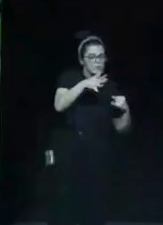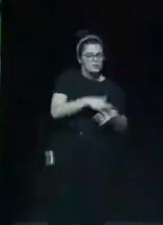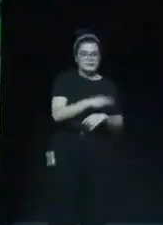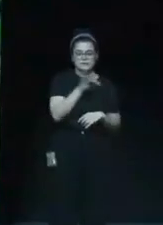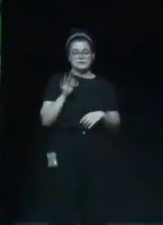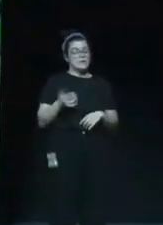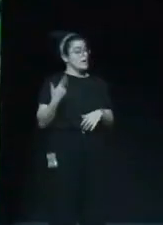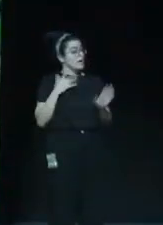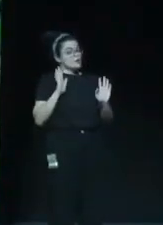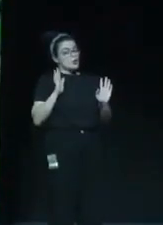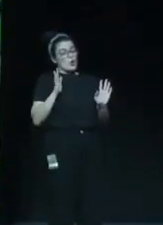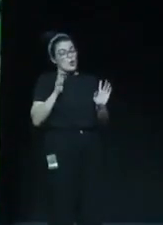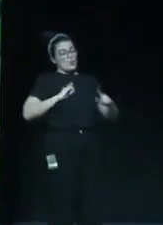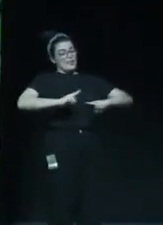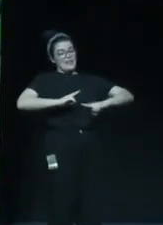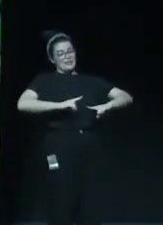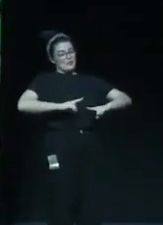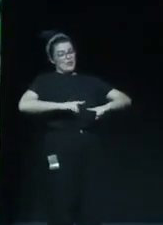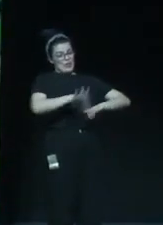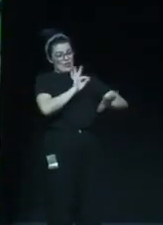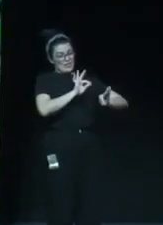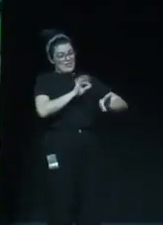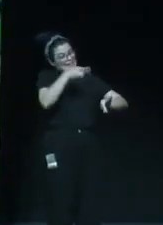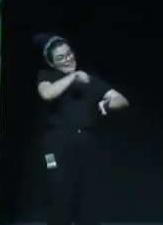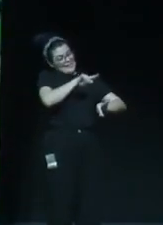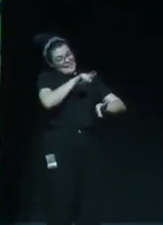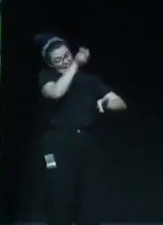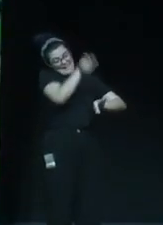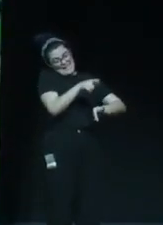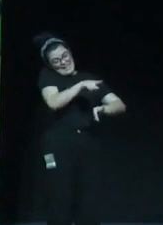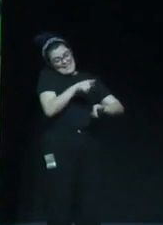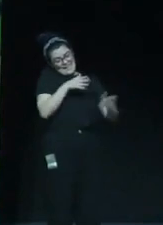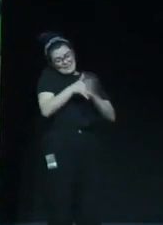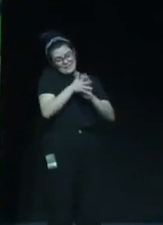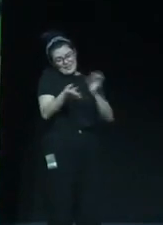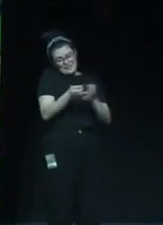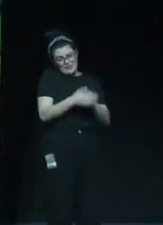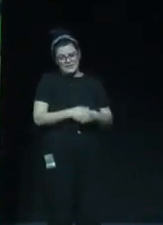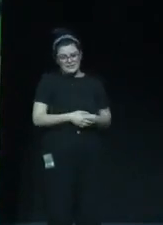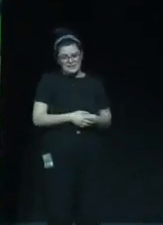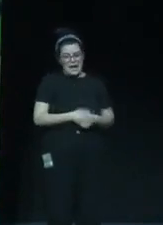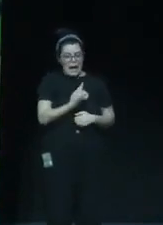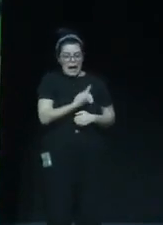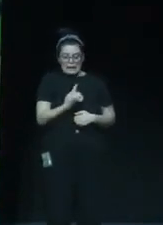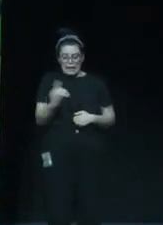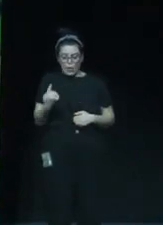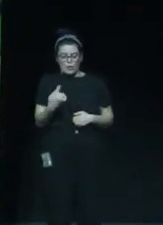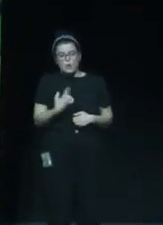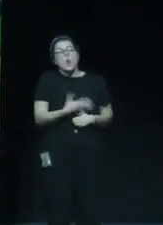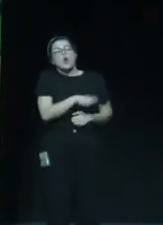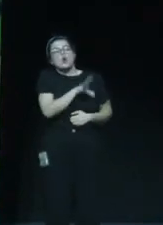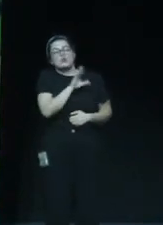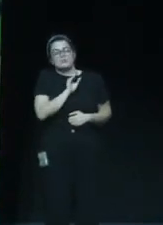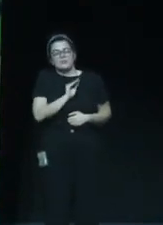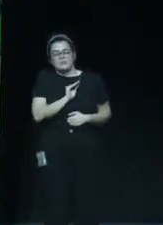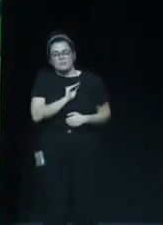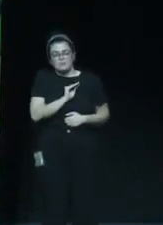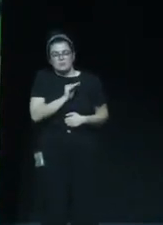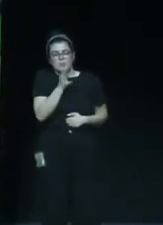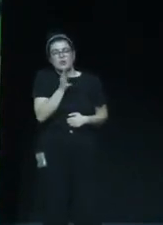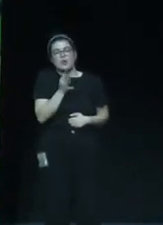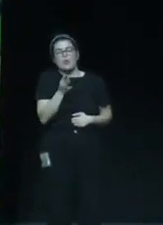de la directora. Tendría que explicarlo ella. Cada uno tenemos una interpretación, ¿no?